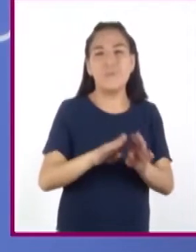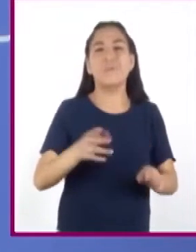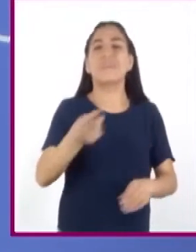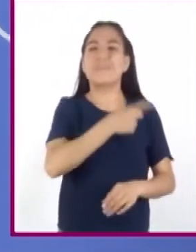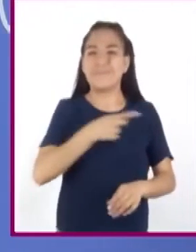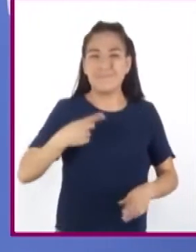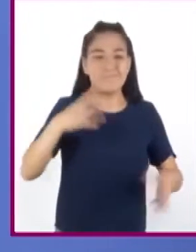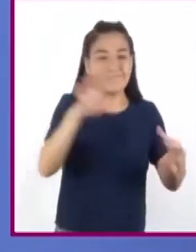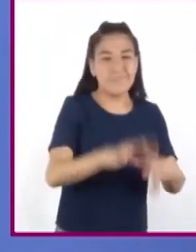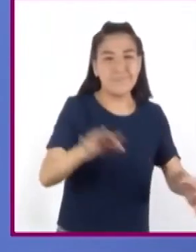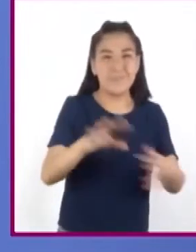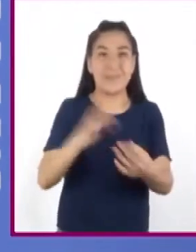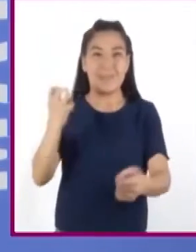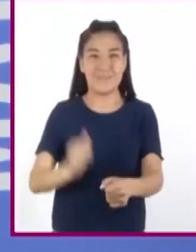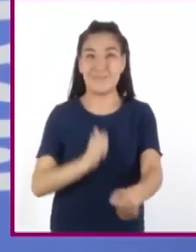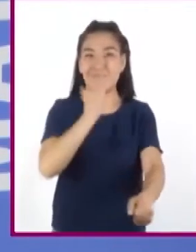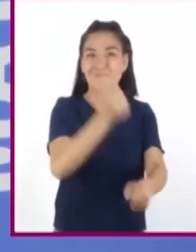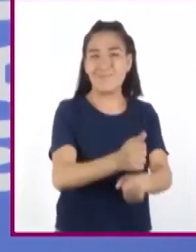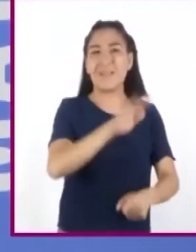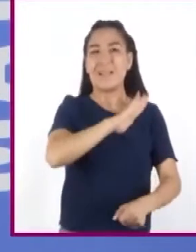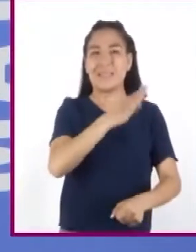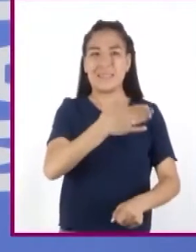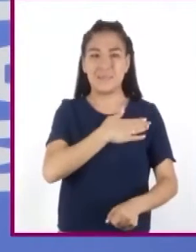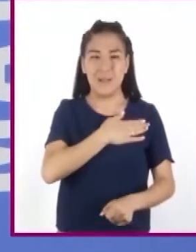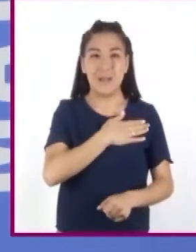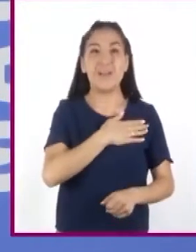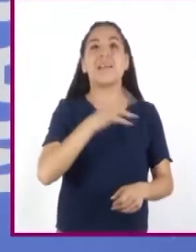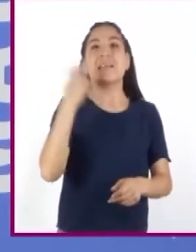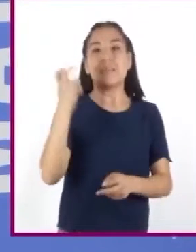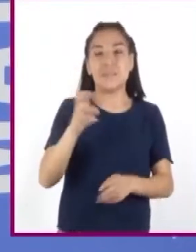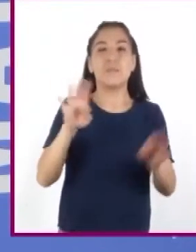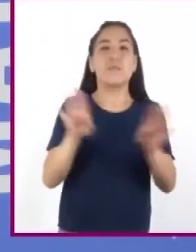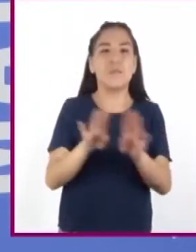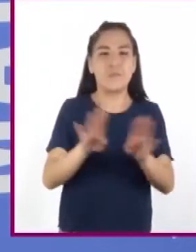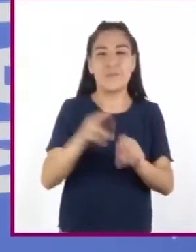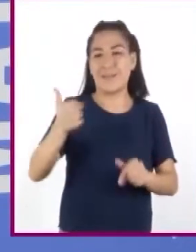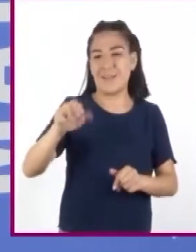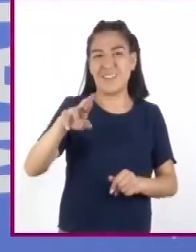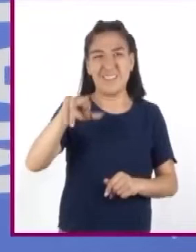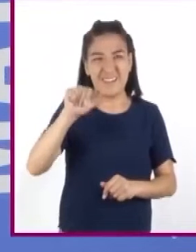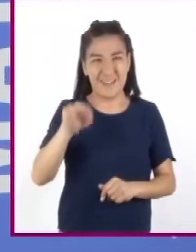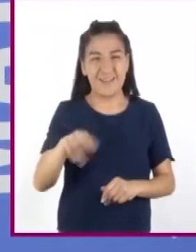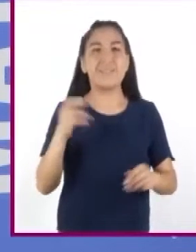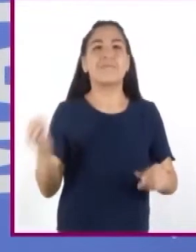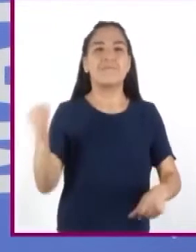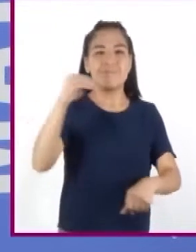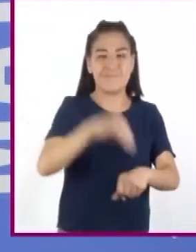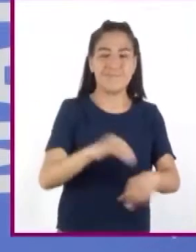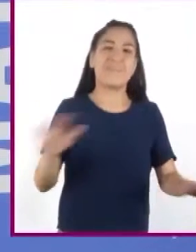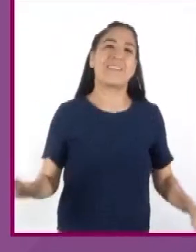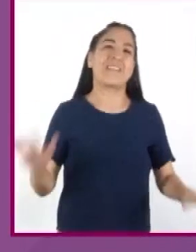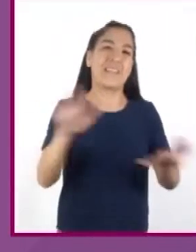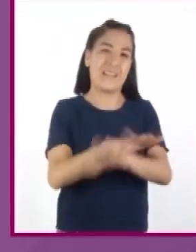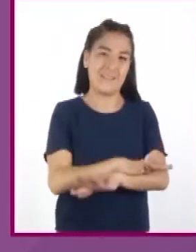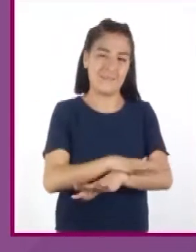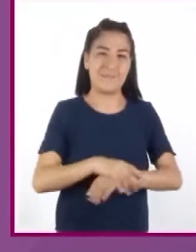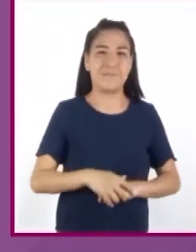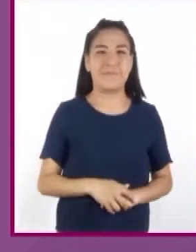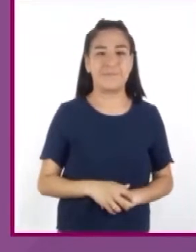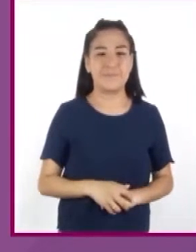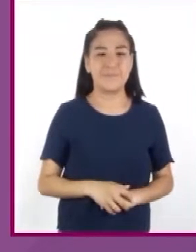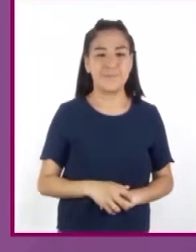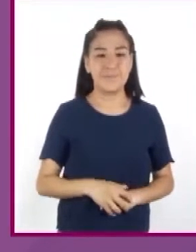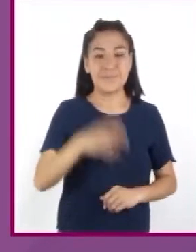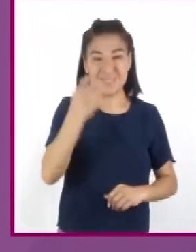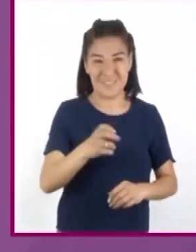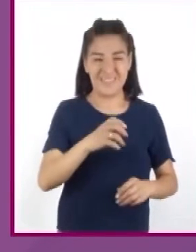papel de la conquista y de todos los cambios culturales que este hecho trajo consigo. Los